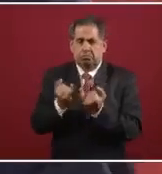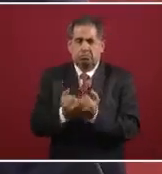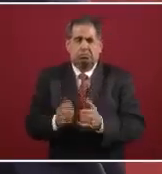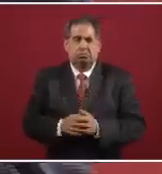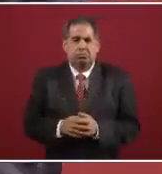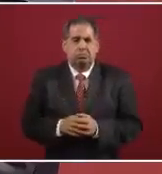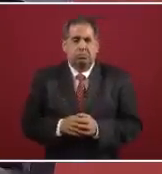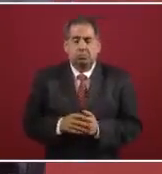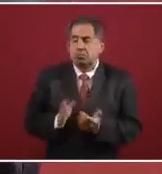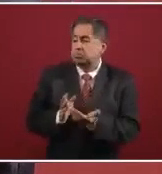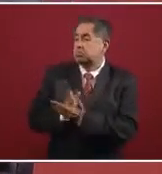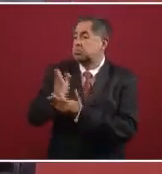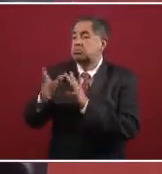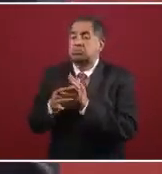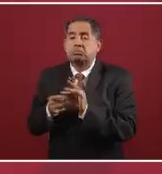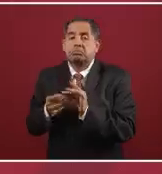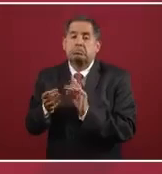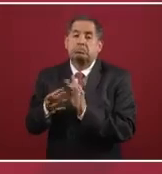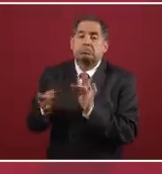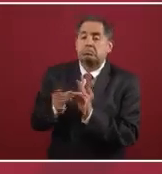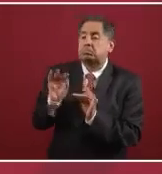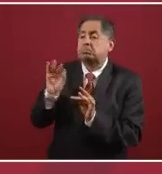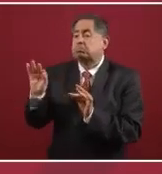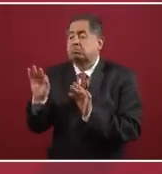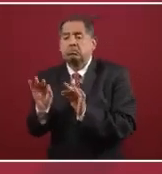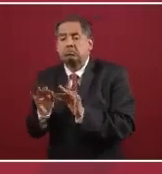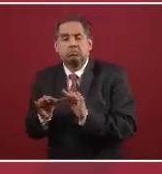no ir a meter